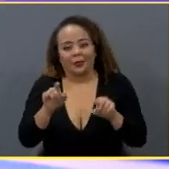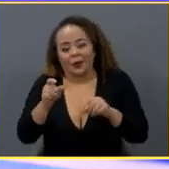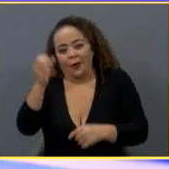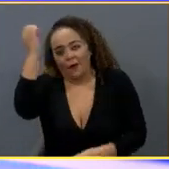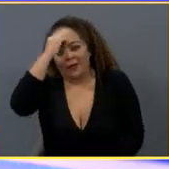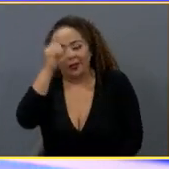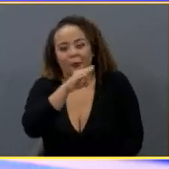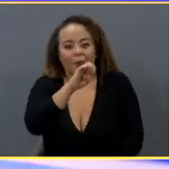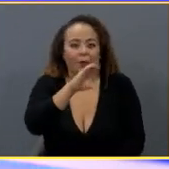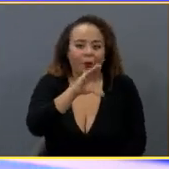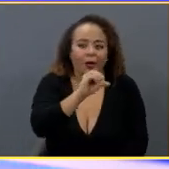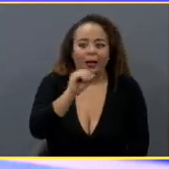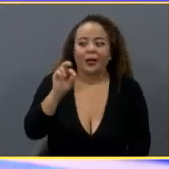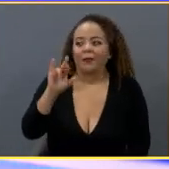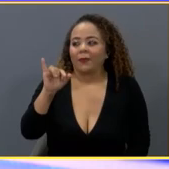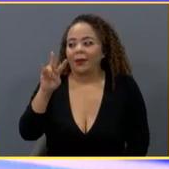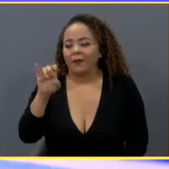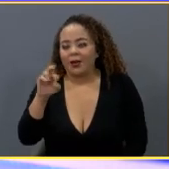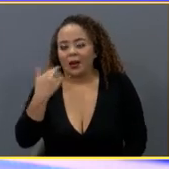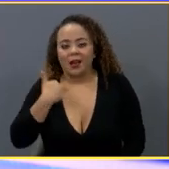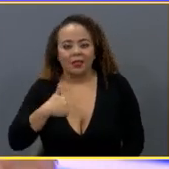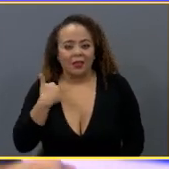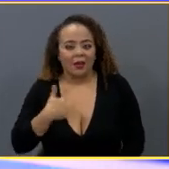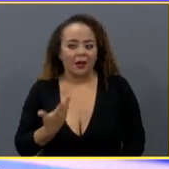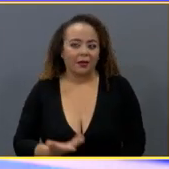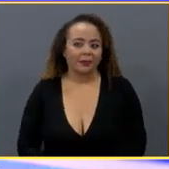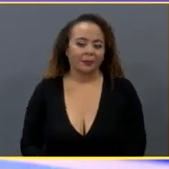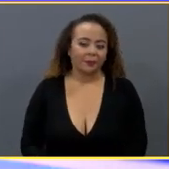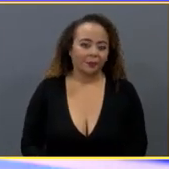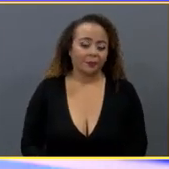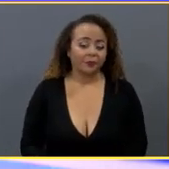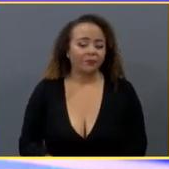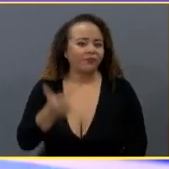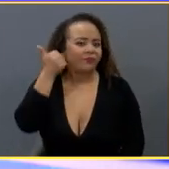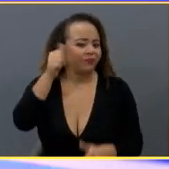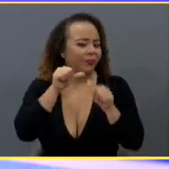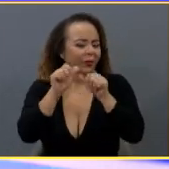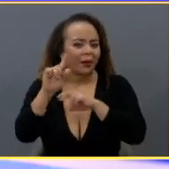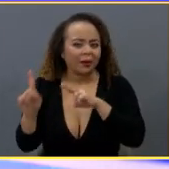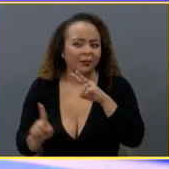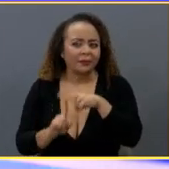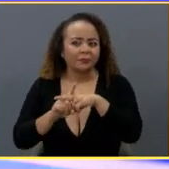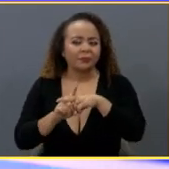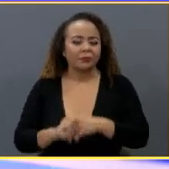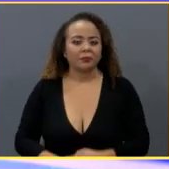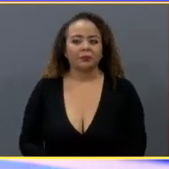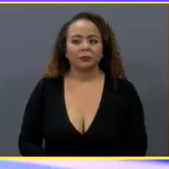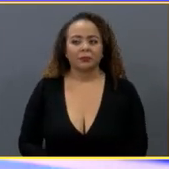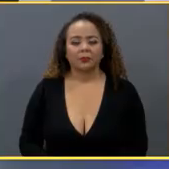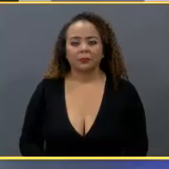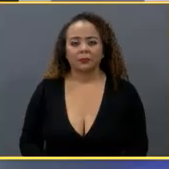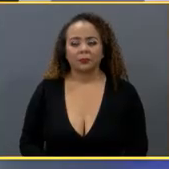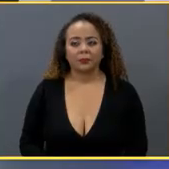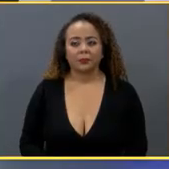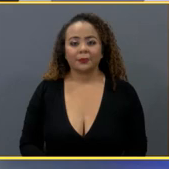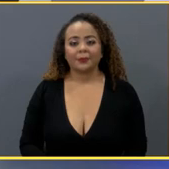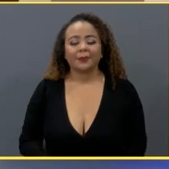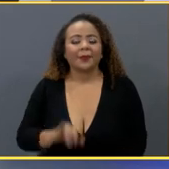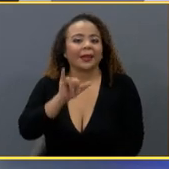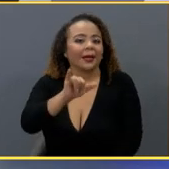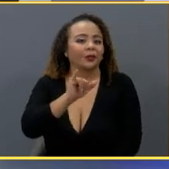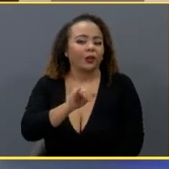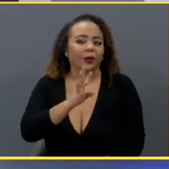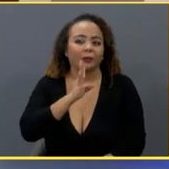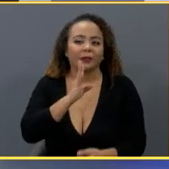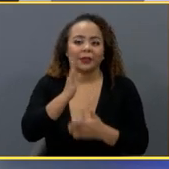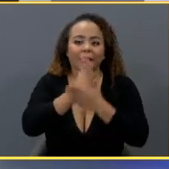Boca River en Argentina, o así si vamos buscando Liga, ejemplos en otro La Liga lado. Va a seguir saliendo en las portadas. Es lo que hemos hablado.